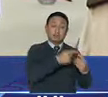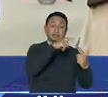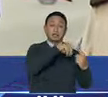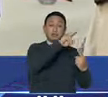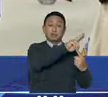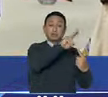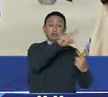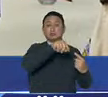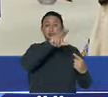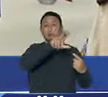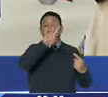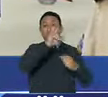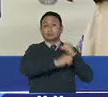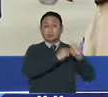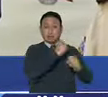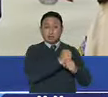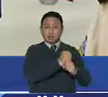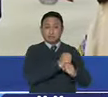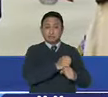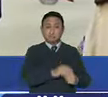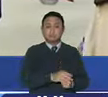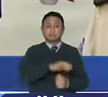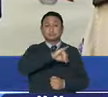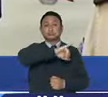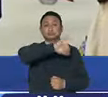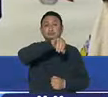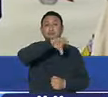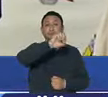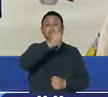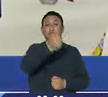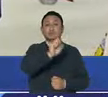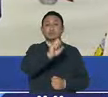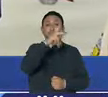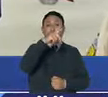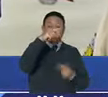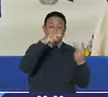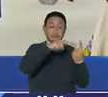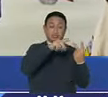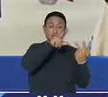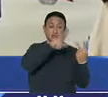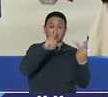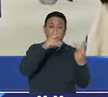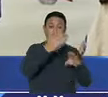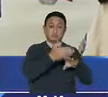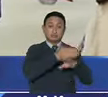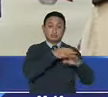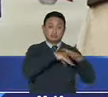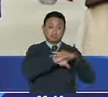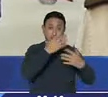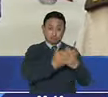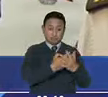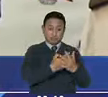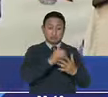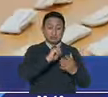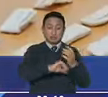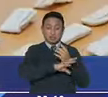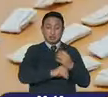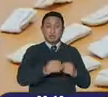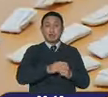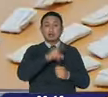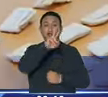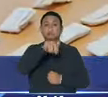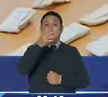años. El ciudadano Joseph L. de 32 años registra antecedentes por robo en el 2019.